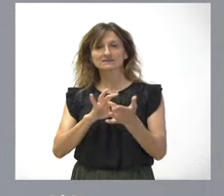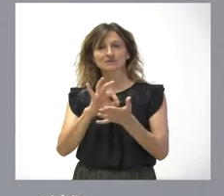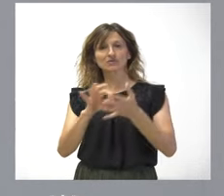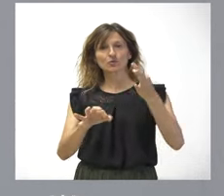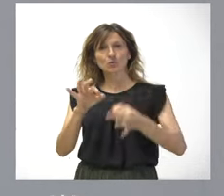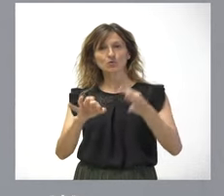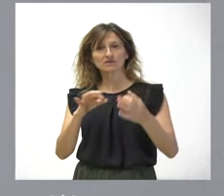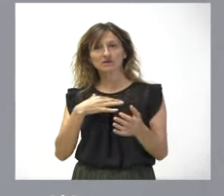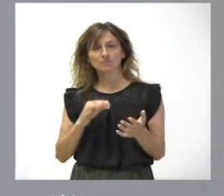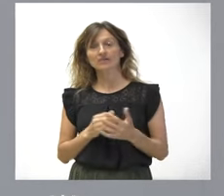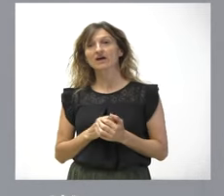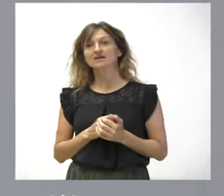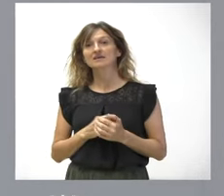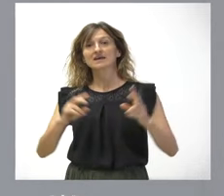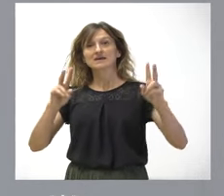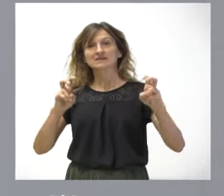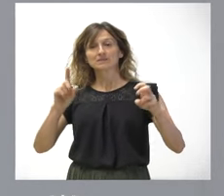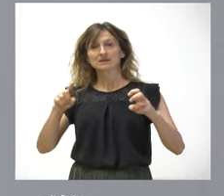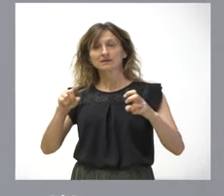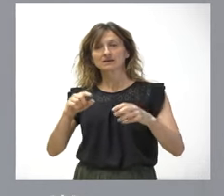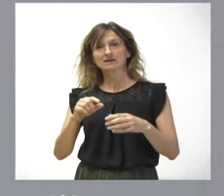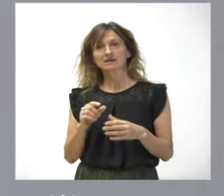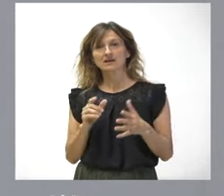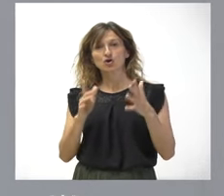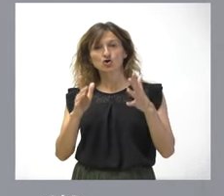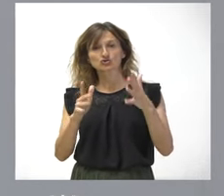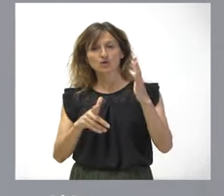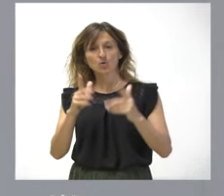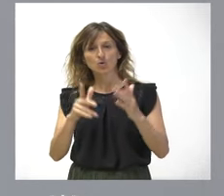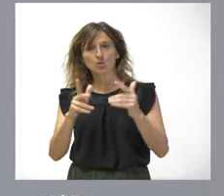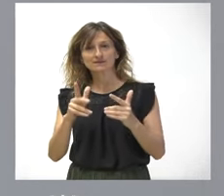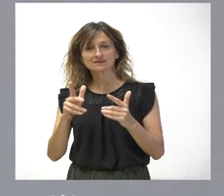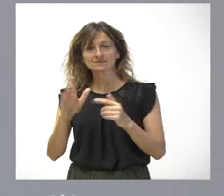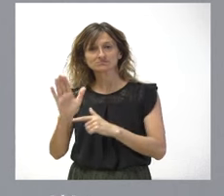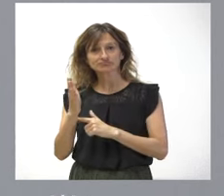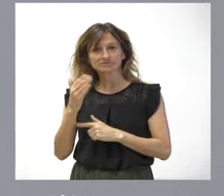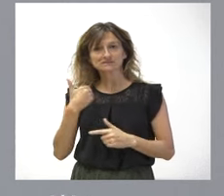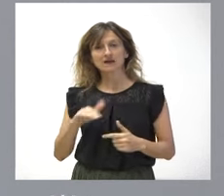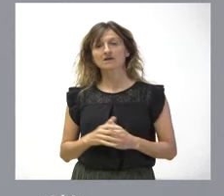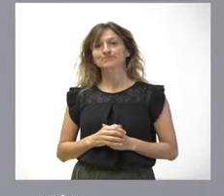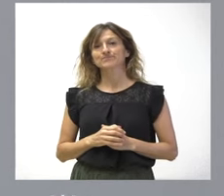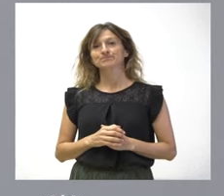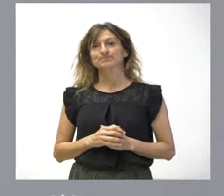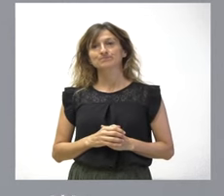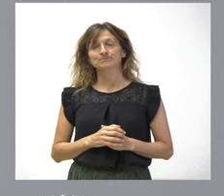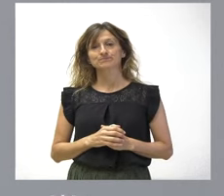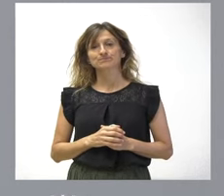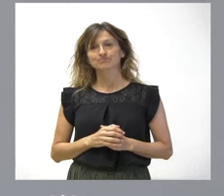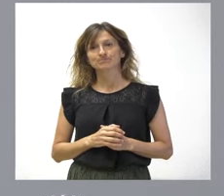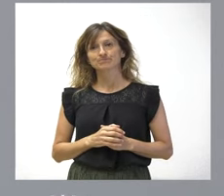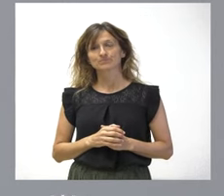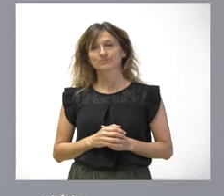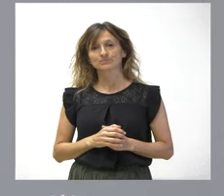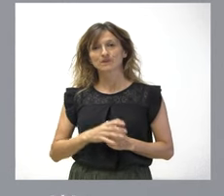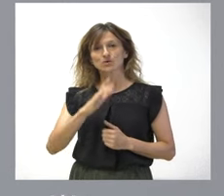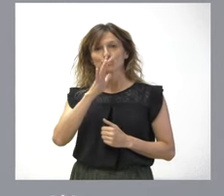incorporar aquellas observaciones que también el tribunal perdón el consejo de cuentas nos ha puesto de manifiesto es por lo que seguramente esto